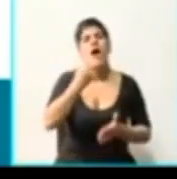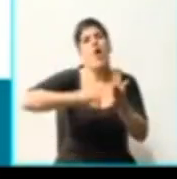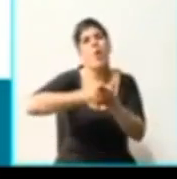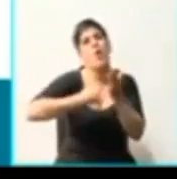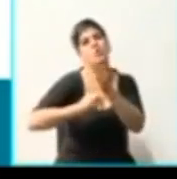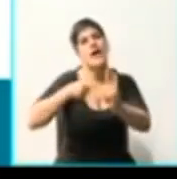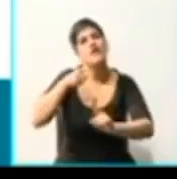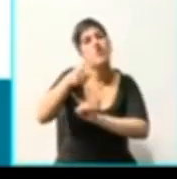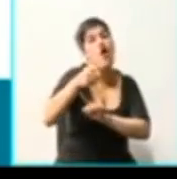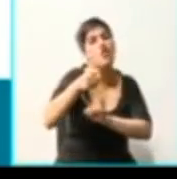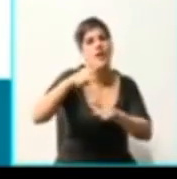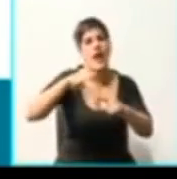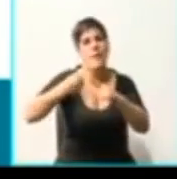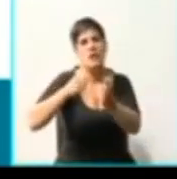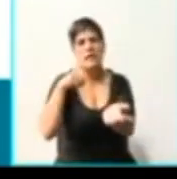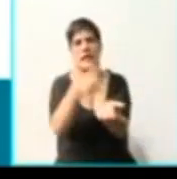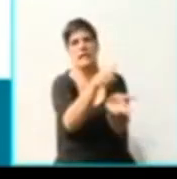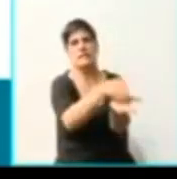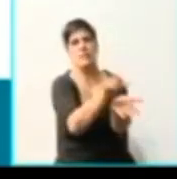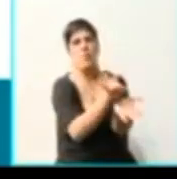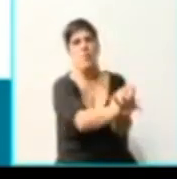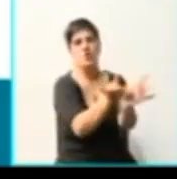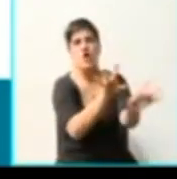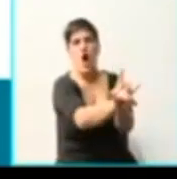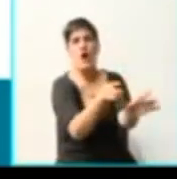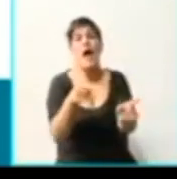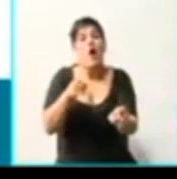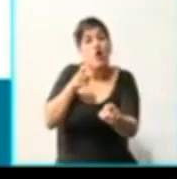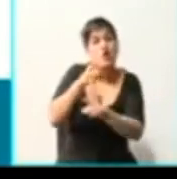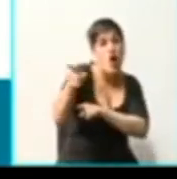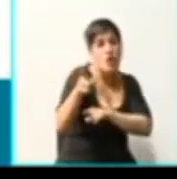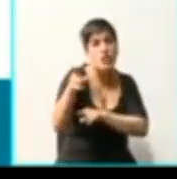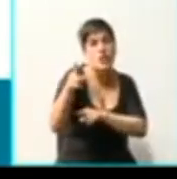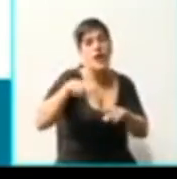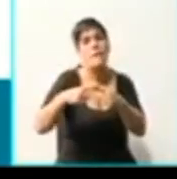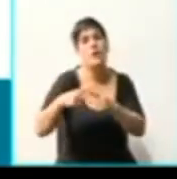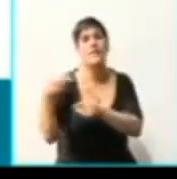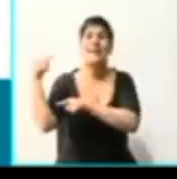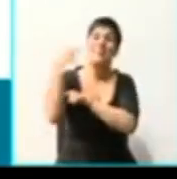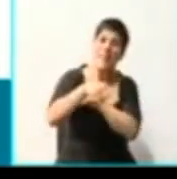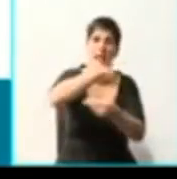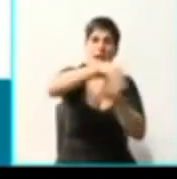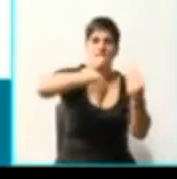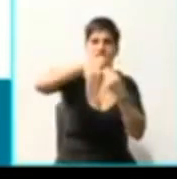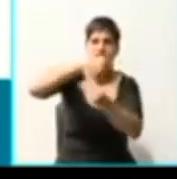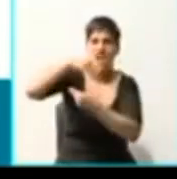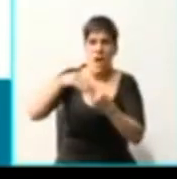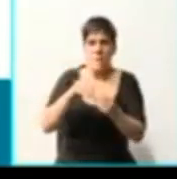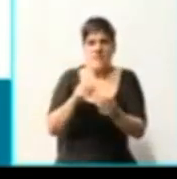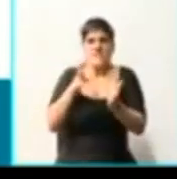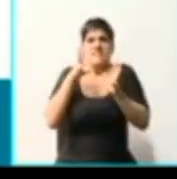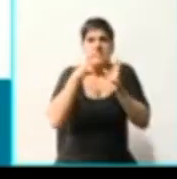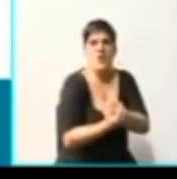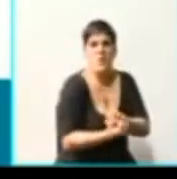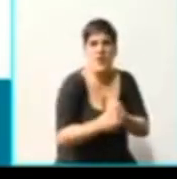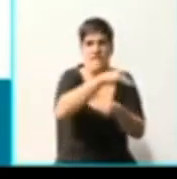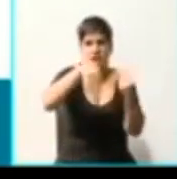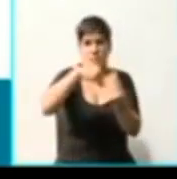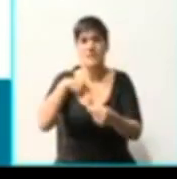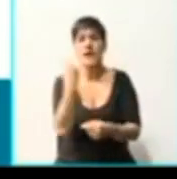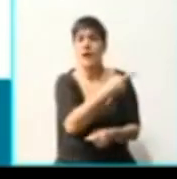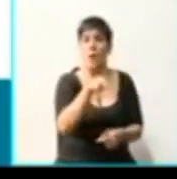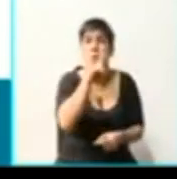las políticas expulsivas, contra las políticas que atacan a sus familias. Son un ejemplo y las vamos a